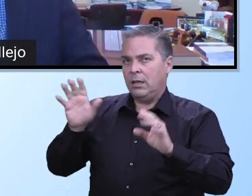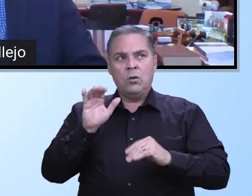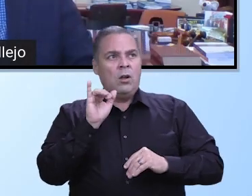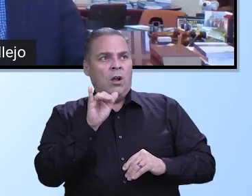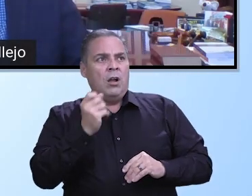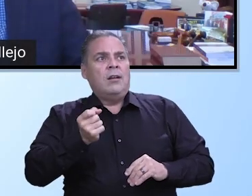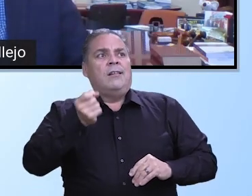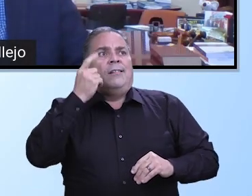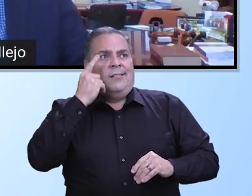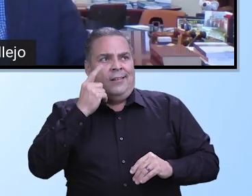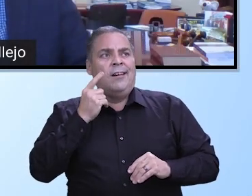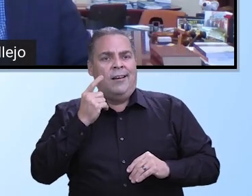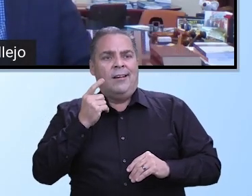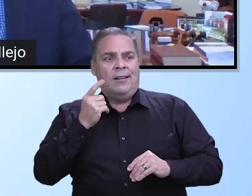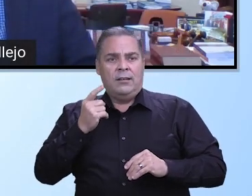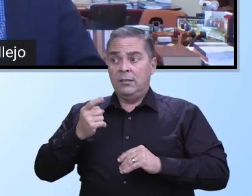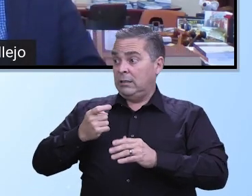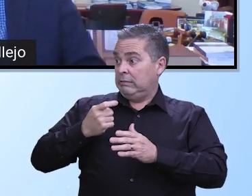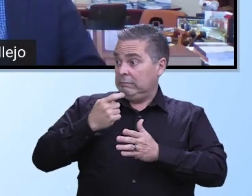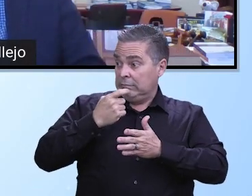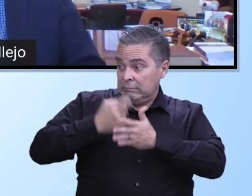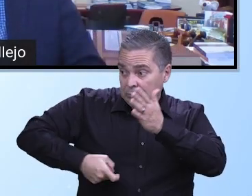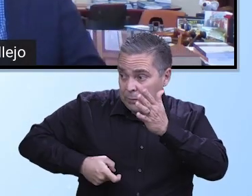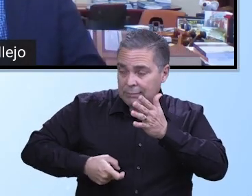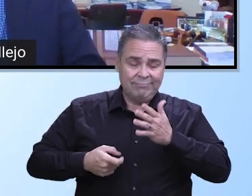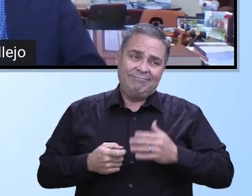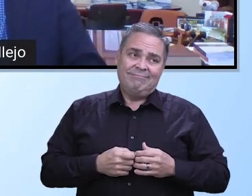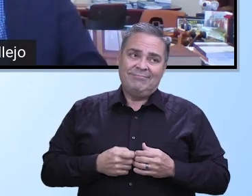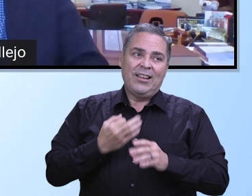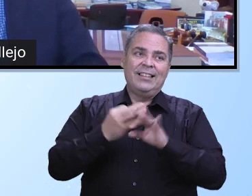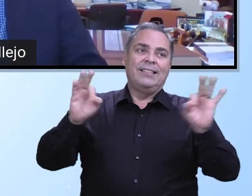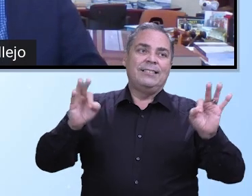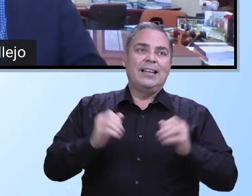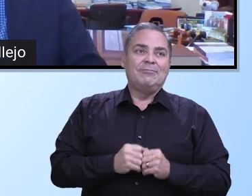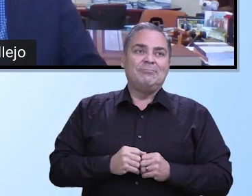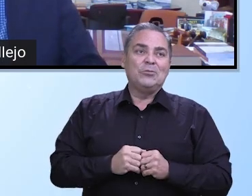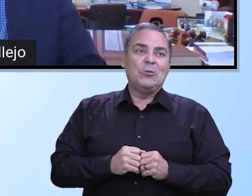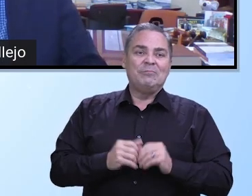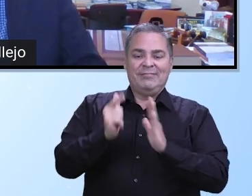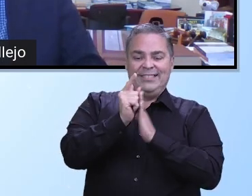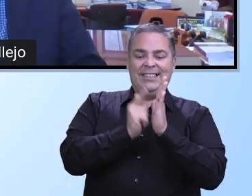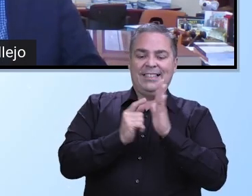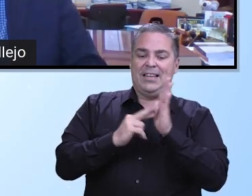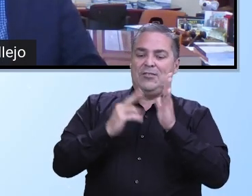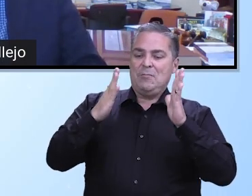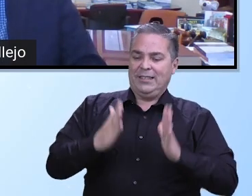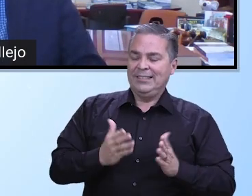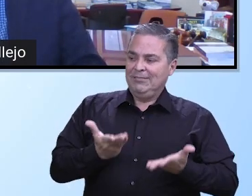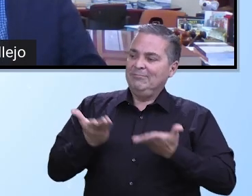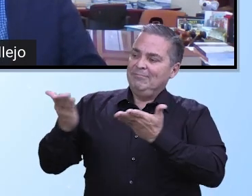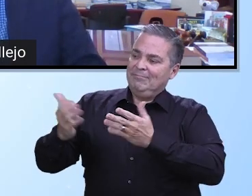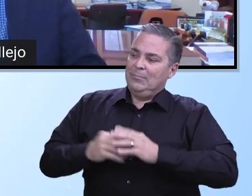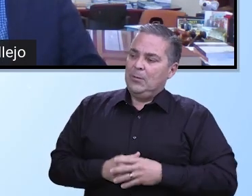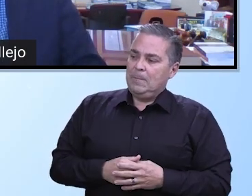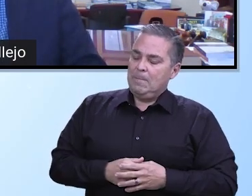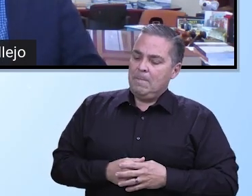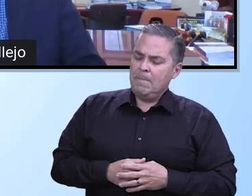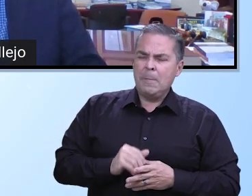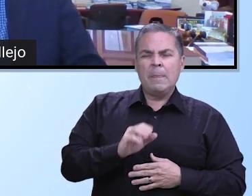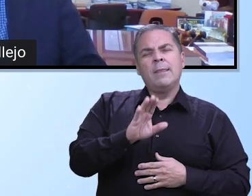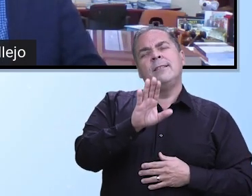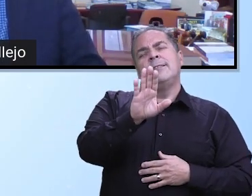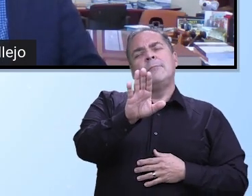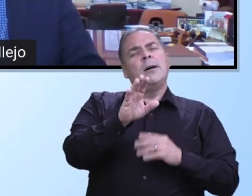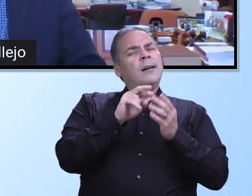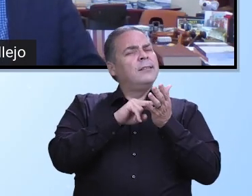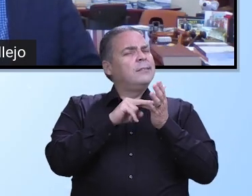está dando los medios de representación legal también para que puedan así solicitarlo y hacerlo valer. Quiere decir que cuando una persona va al